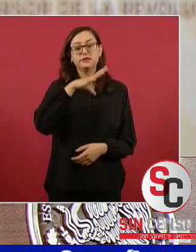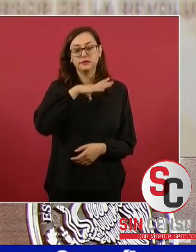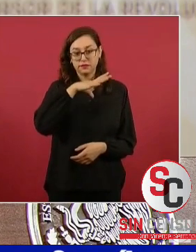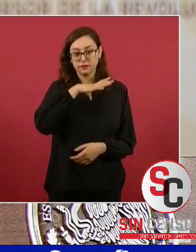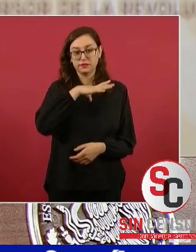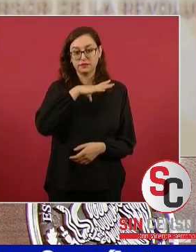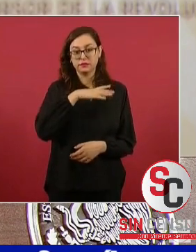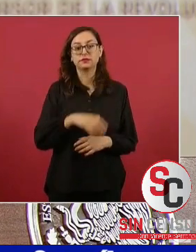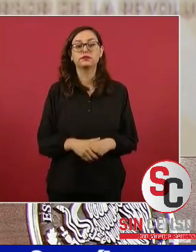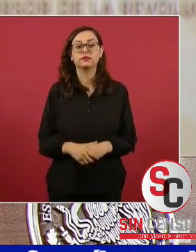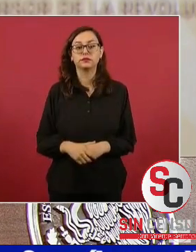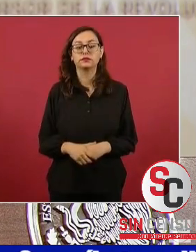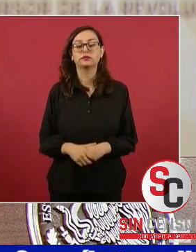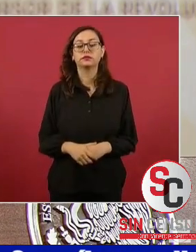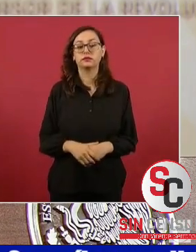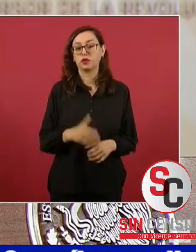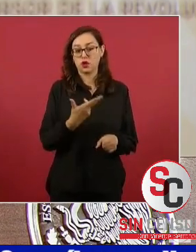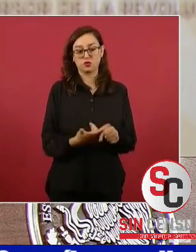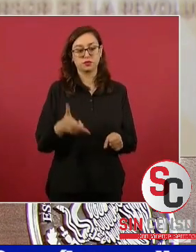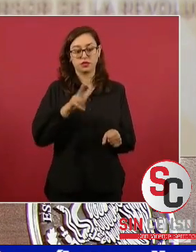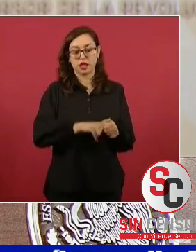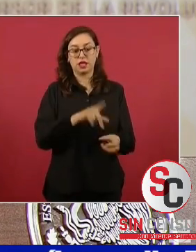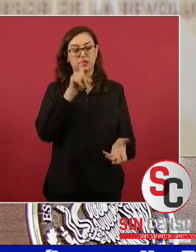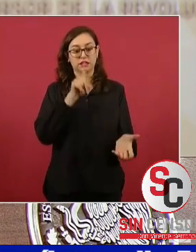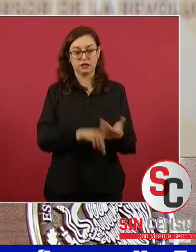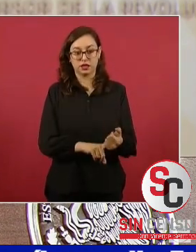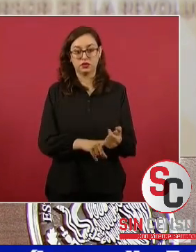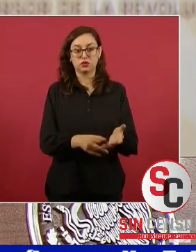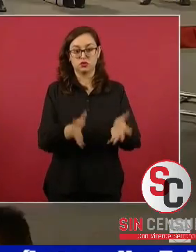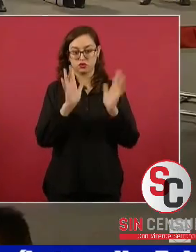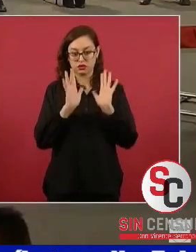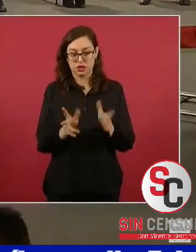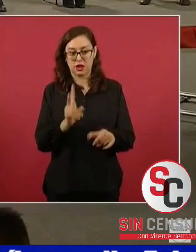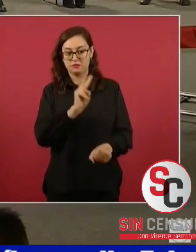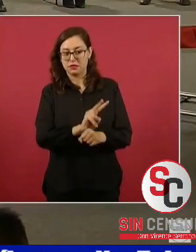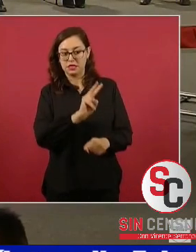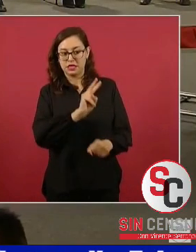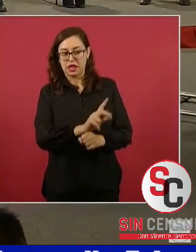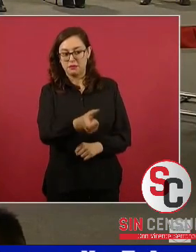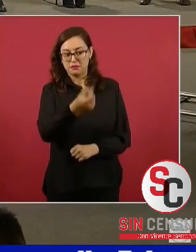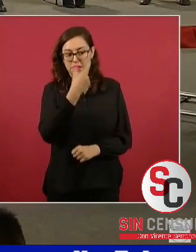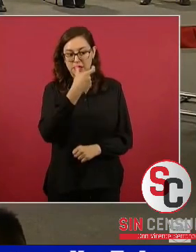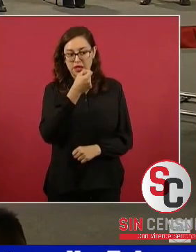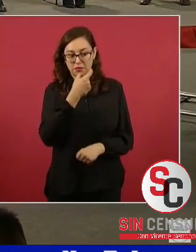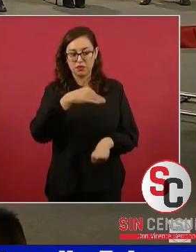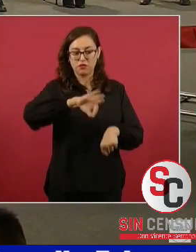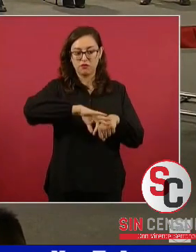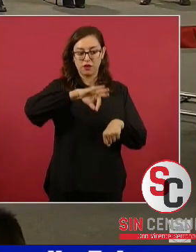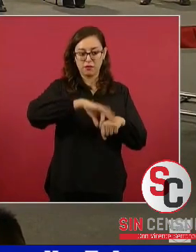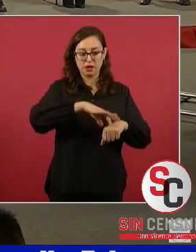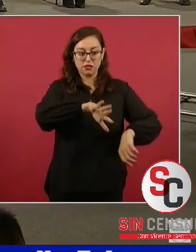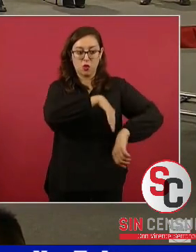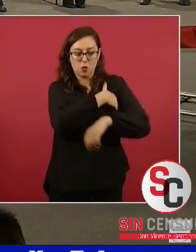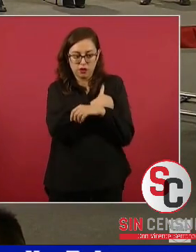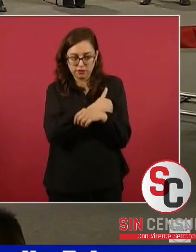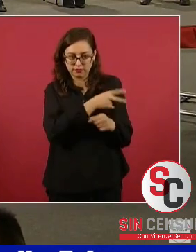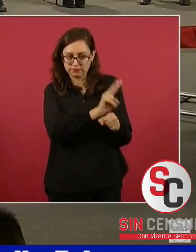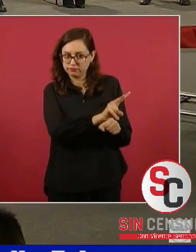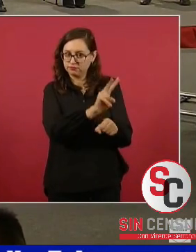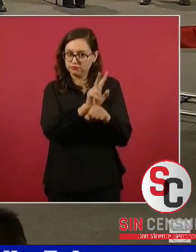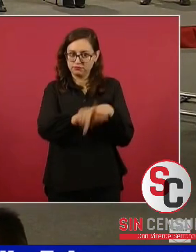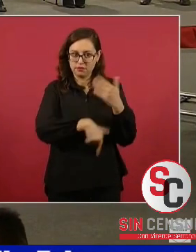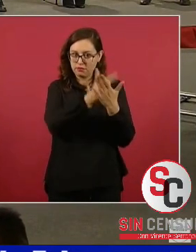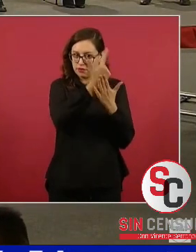95%, y ya todos los hospitales cuentan con el sistema de control de insumos en farmacias y en los almacenes. En el caso